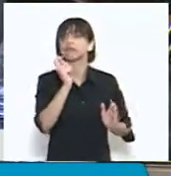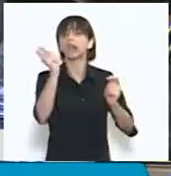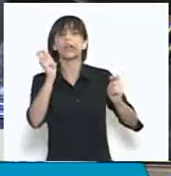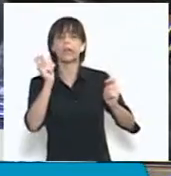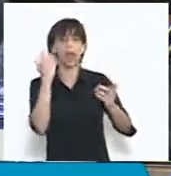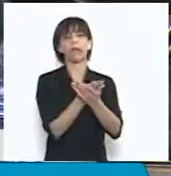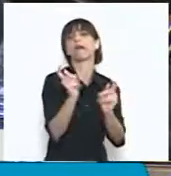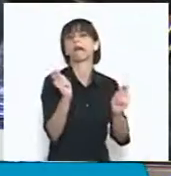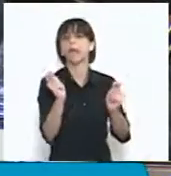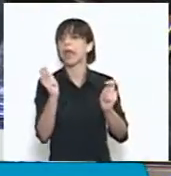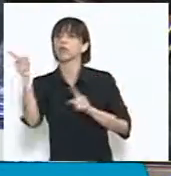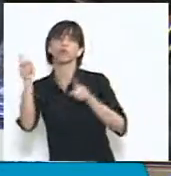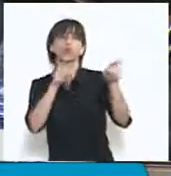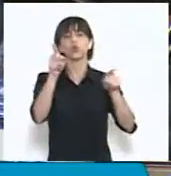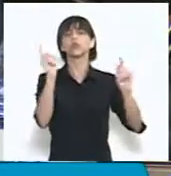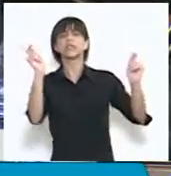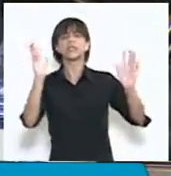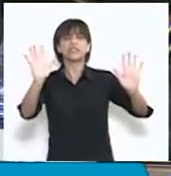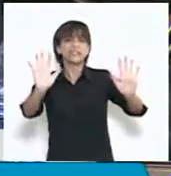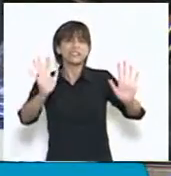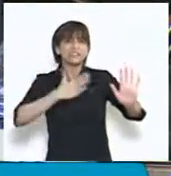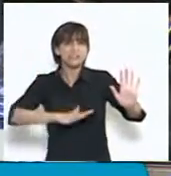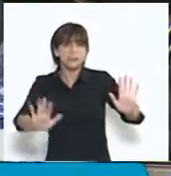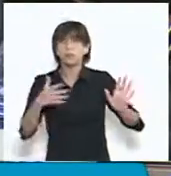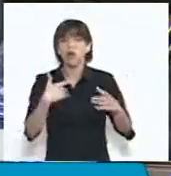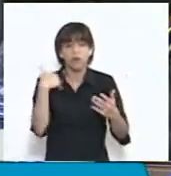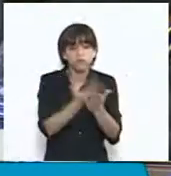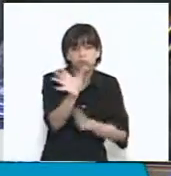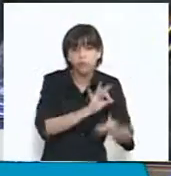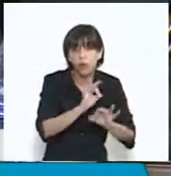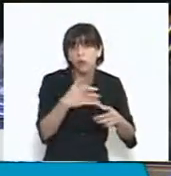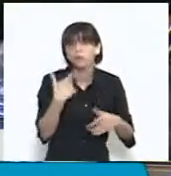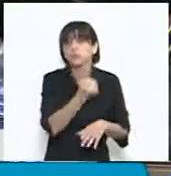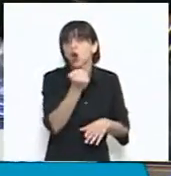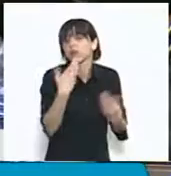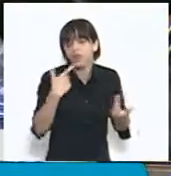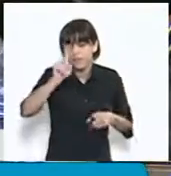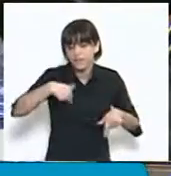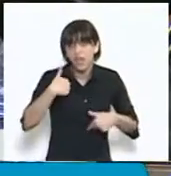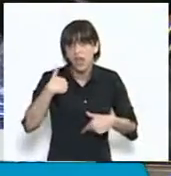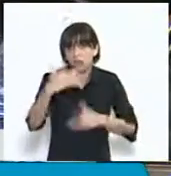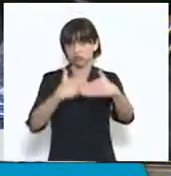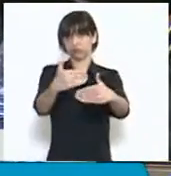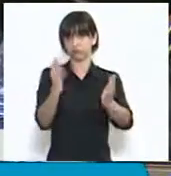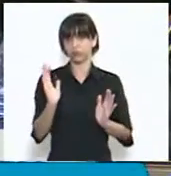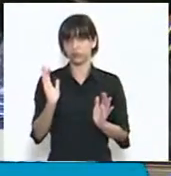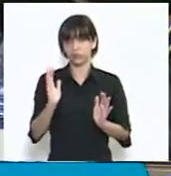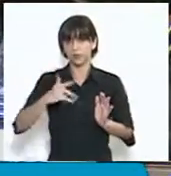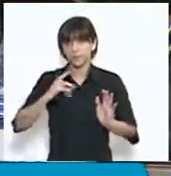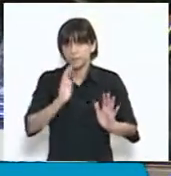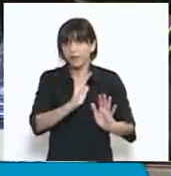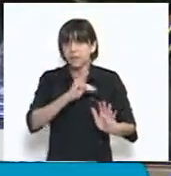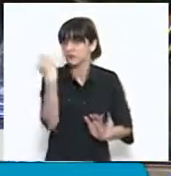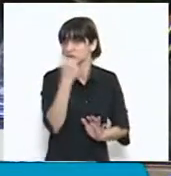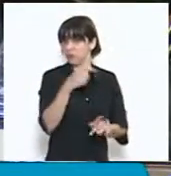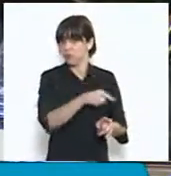Si es un avance, hay que reconocer el avance, pero no hubiese costado nada. Acá las primeras preocupaciones fuertes